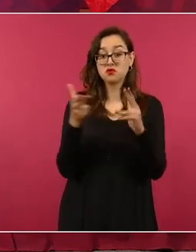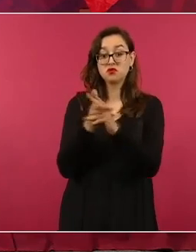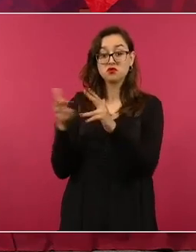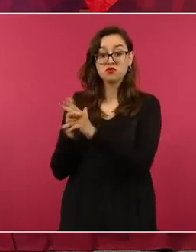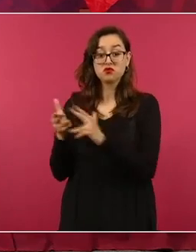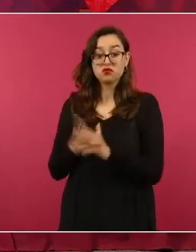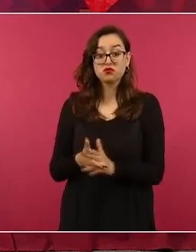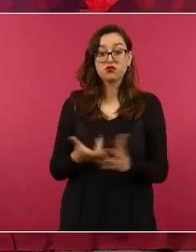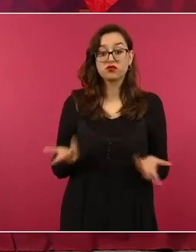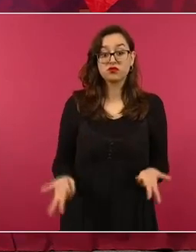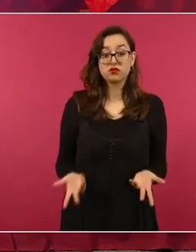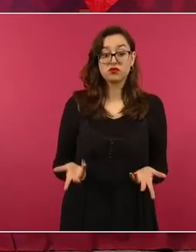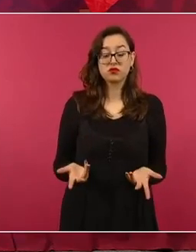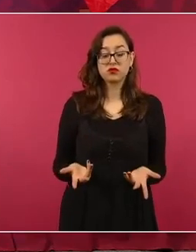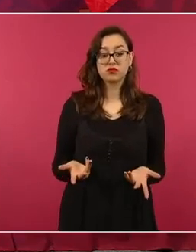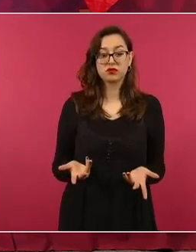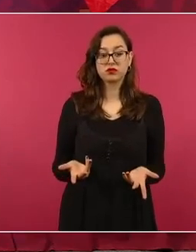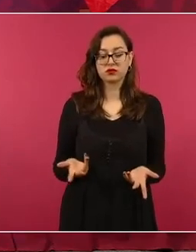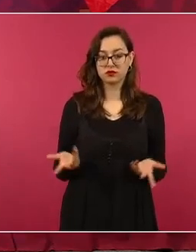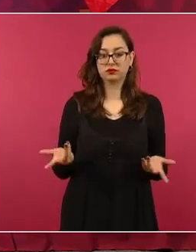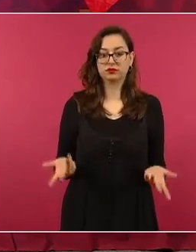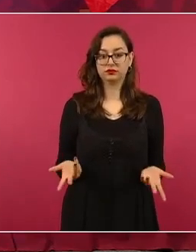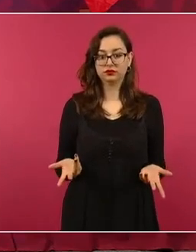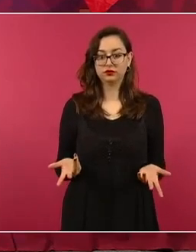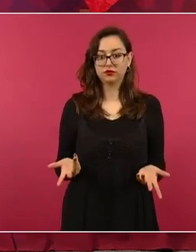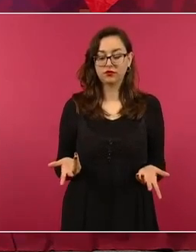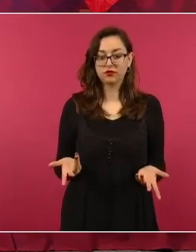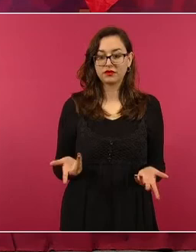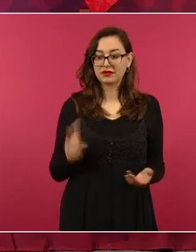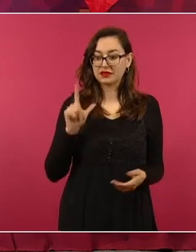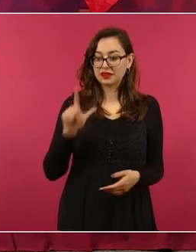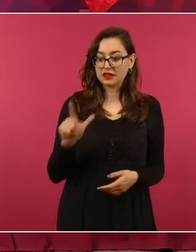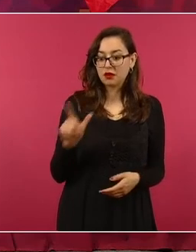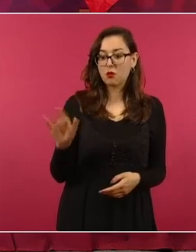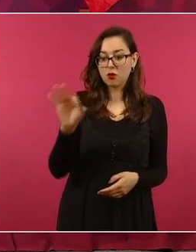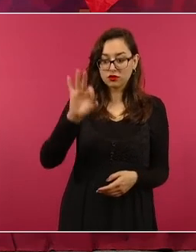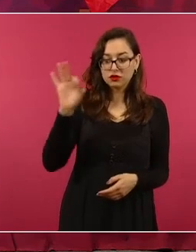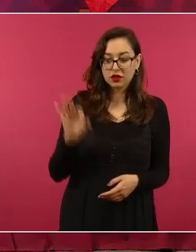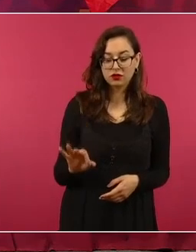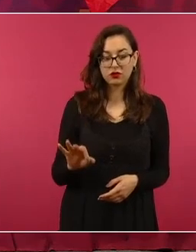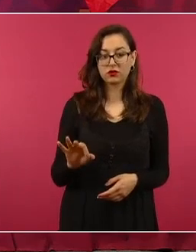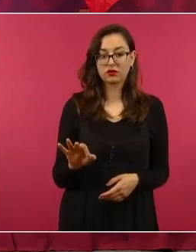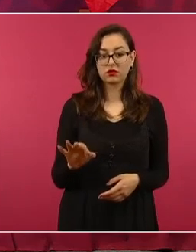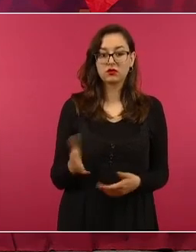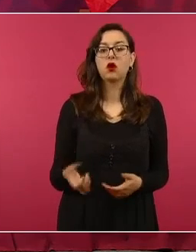la de hoy, que es la del lunes.